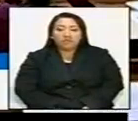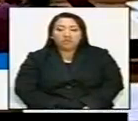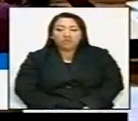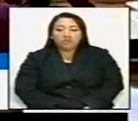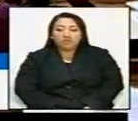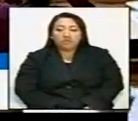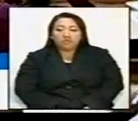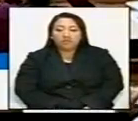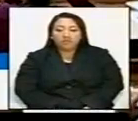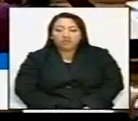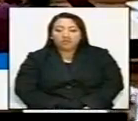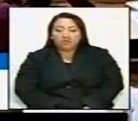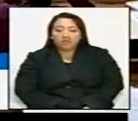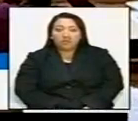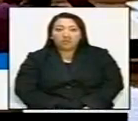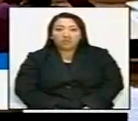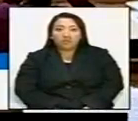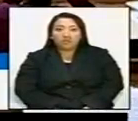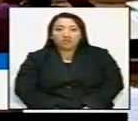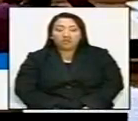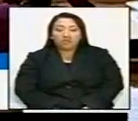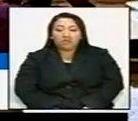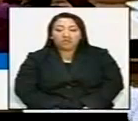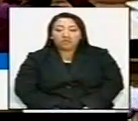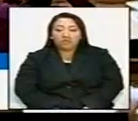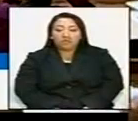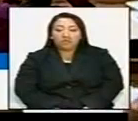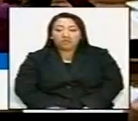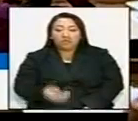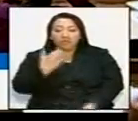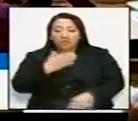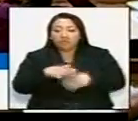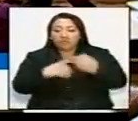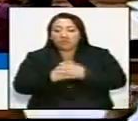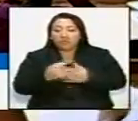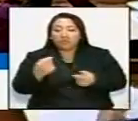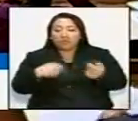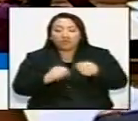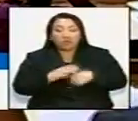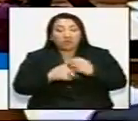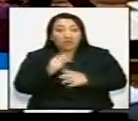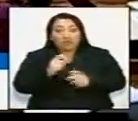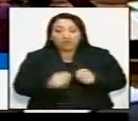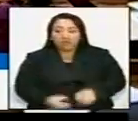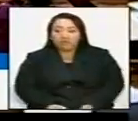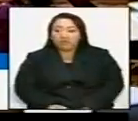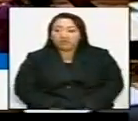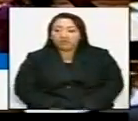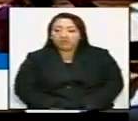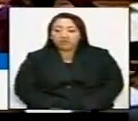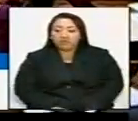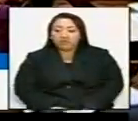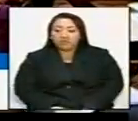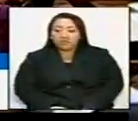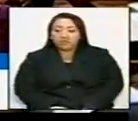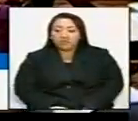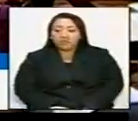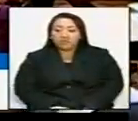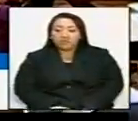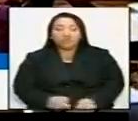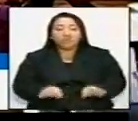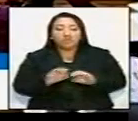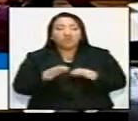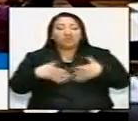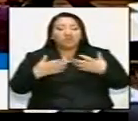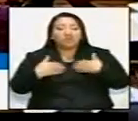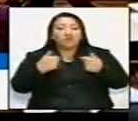Well, thank you very much. Thank you, Vice President, and others for your kind remarks. It's a great pleasure to be back